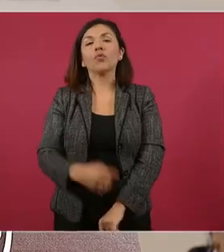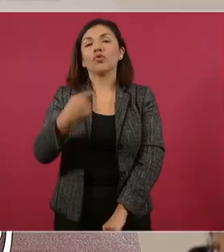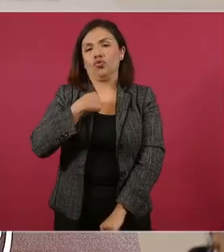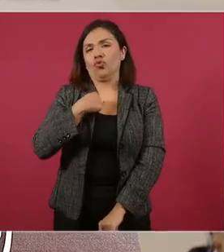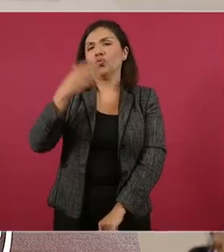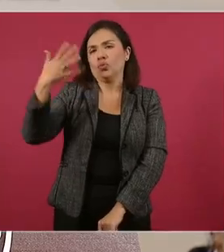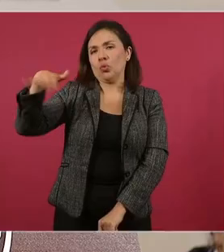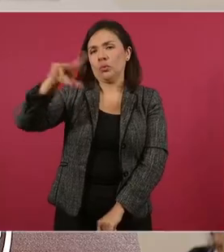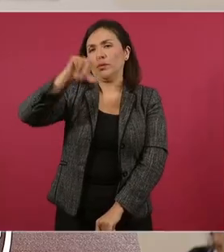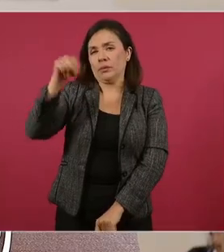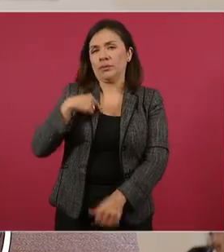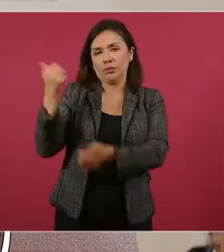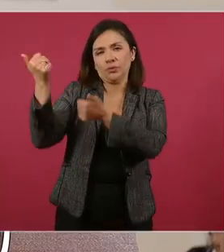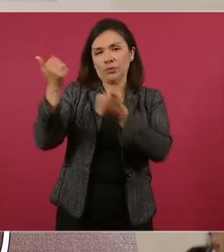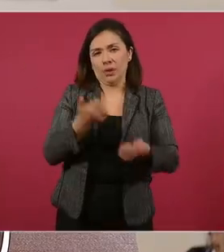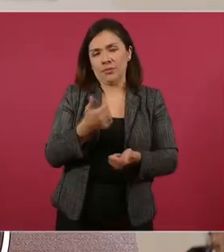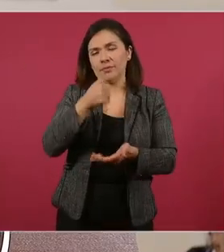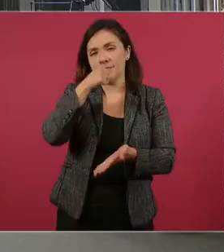consigo.